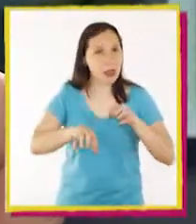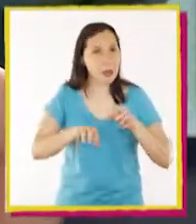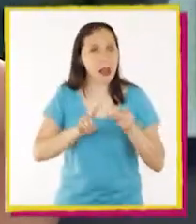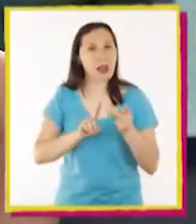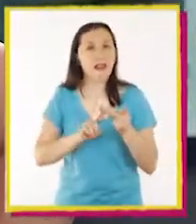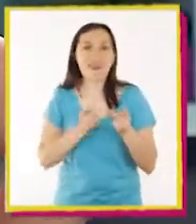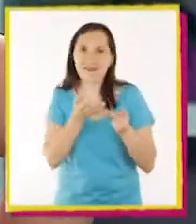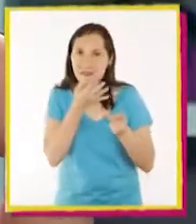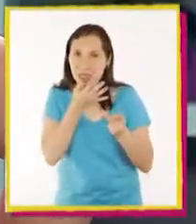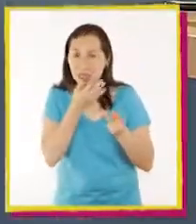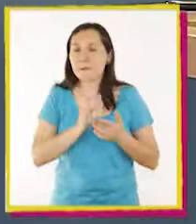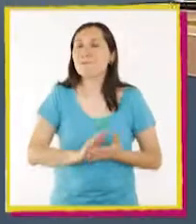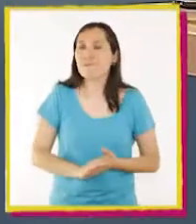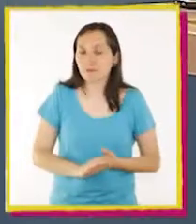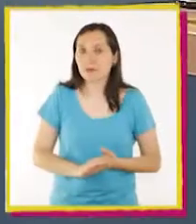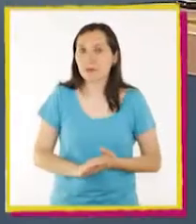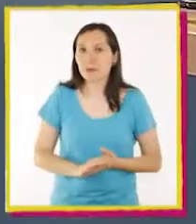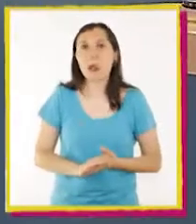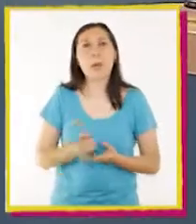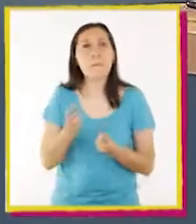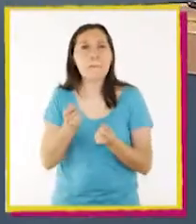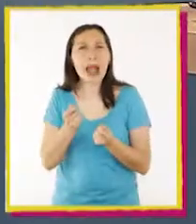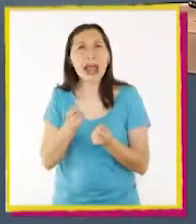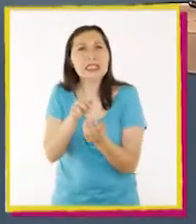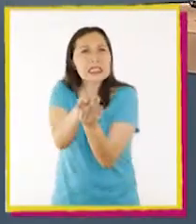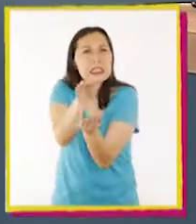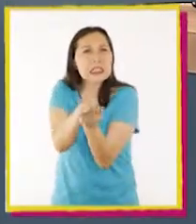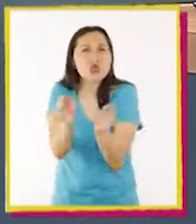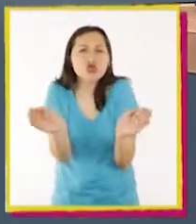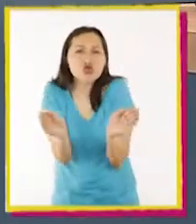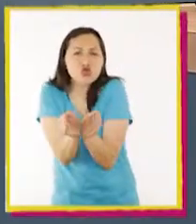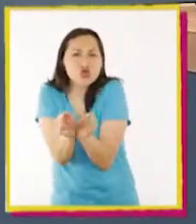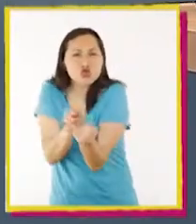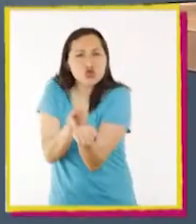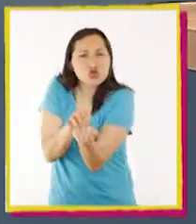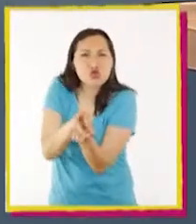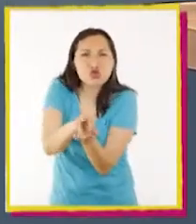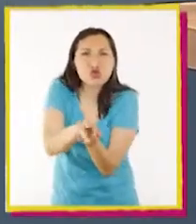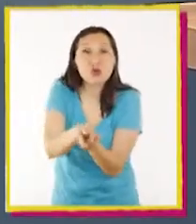animal verde. Como la lagartija y la rana.